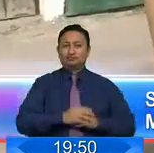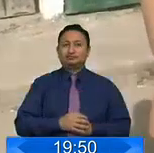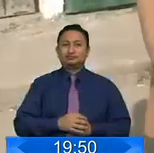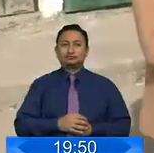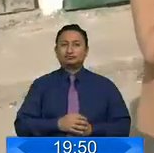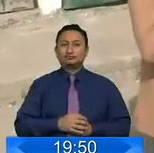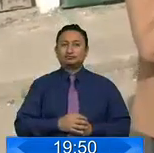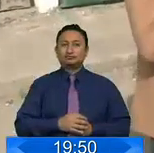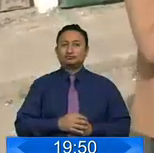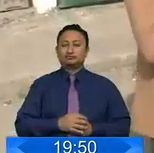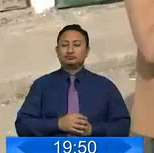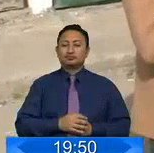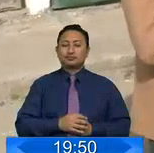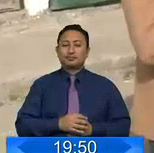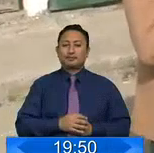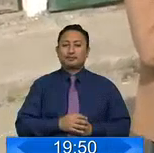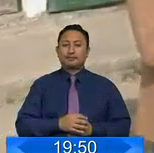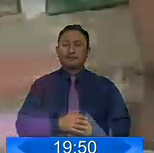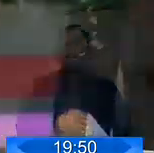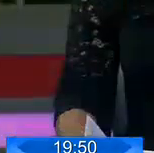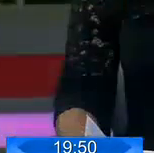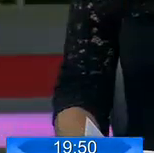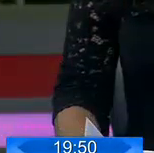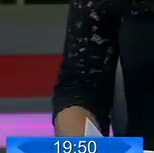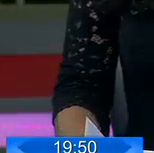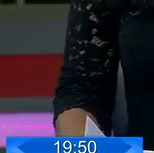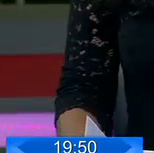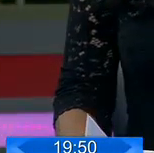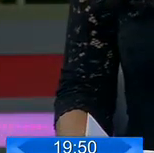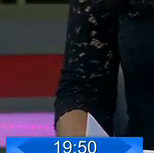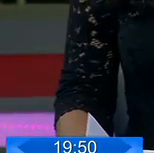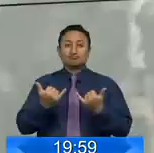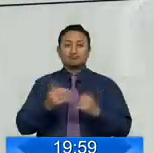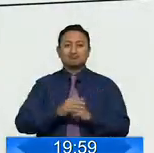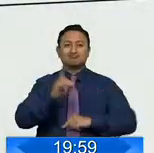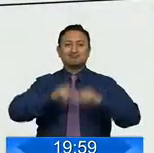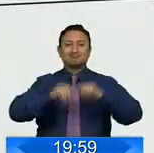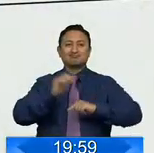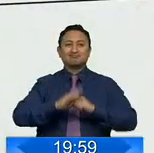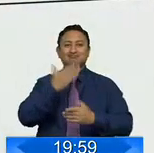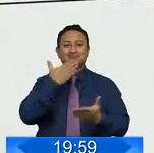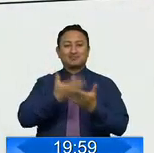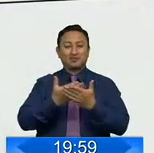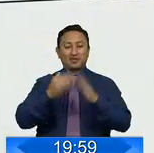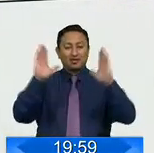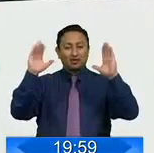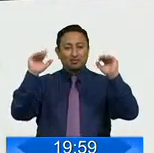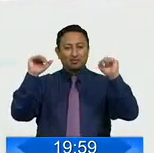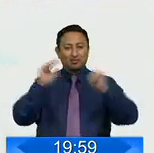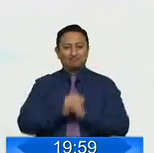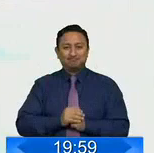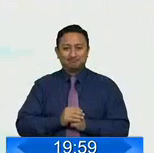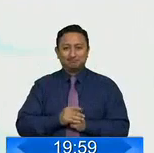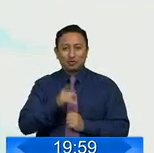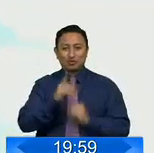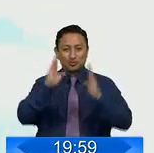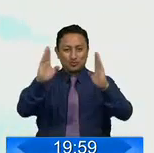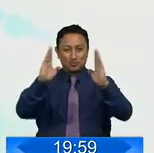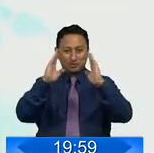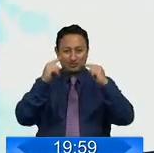informó Priscila Cadena. Tras la pausa comercial, evidentes, agradeciéndoles su fiel